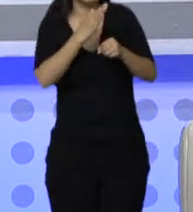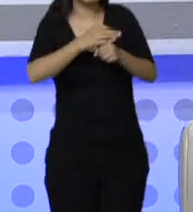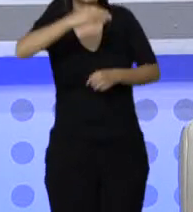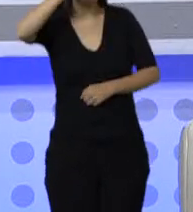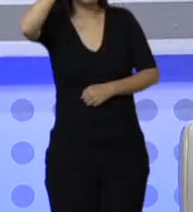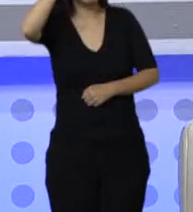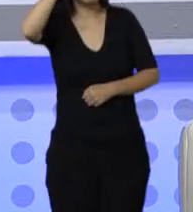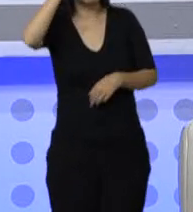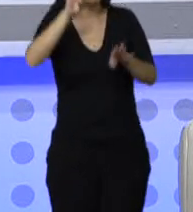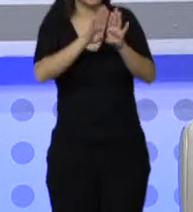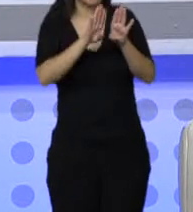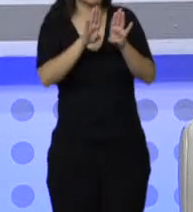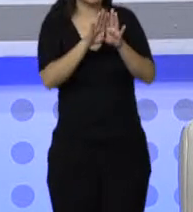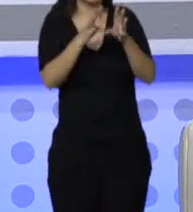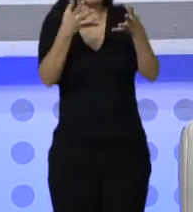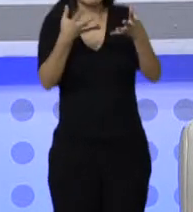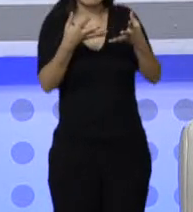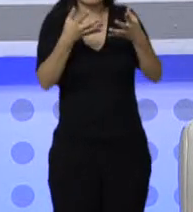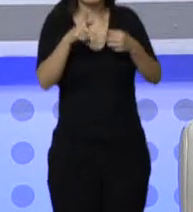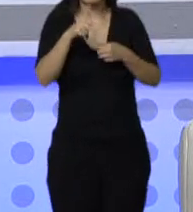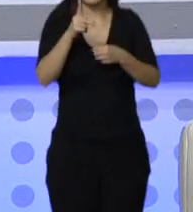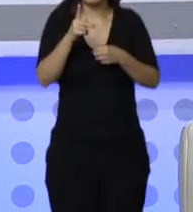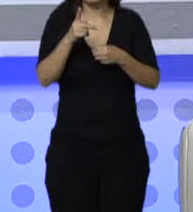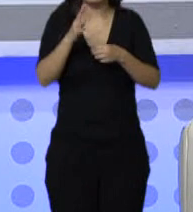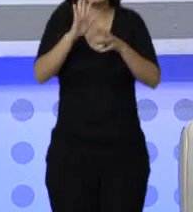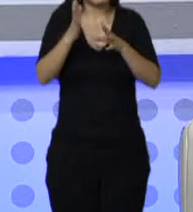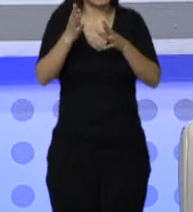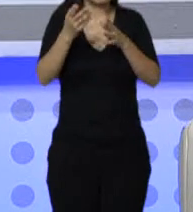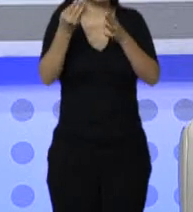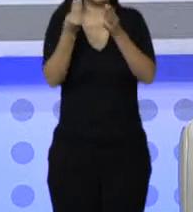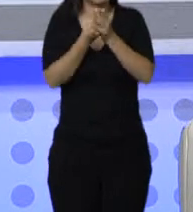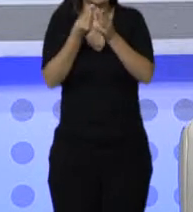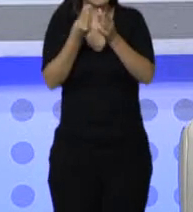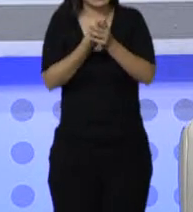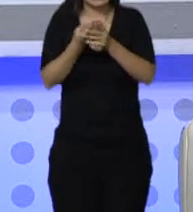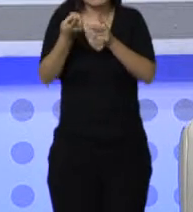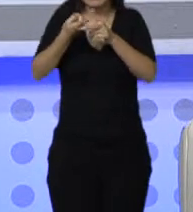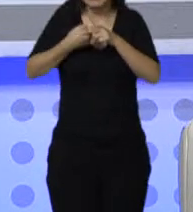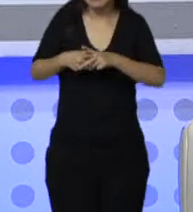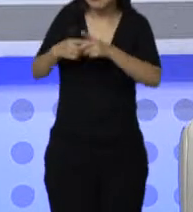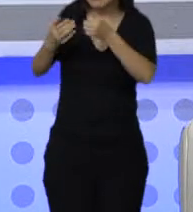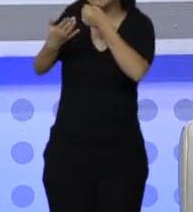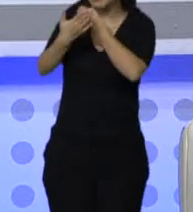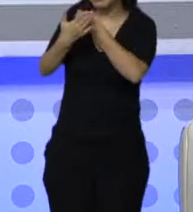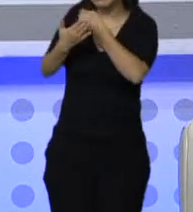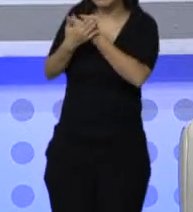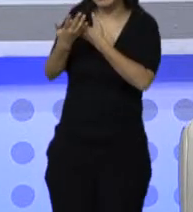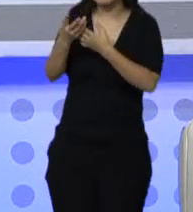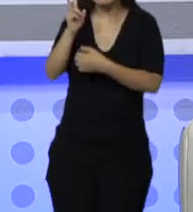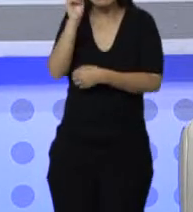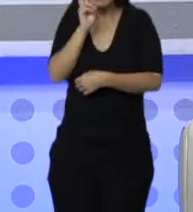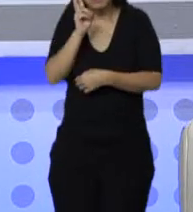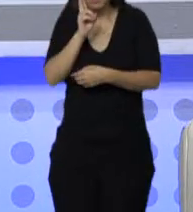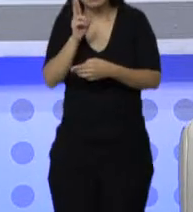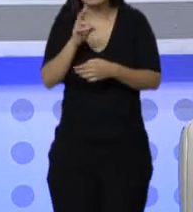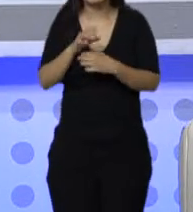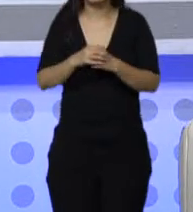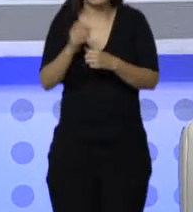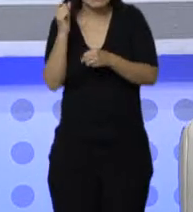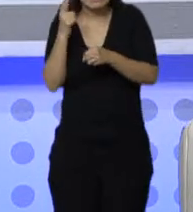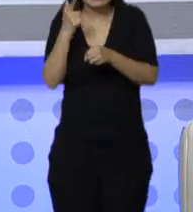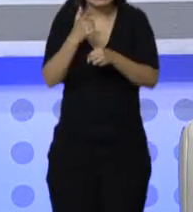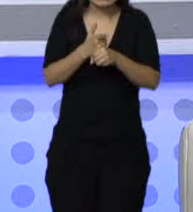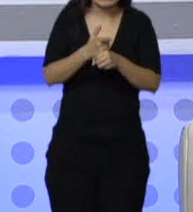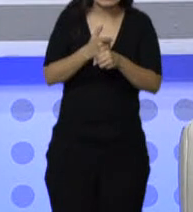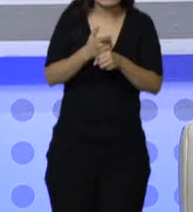pero mientras lo piensa no no va a arrancar el ciclo escolar y nos vamos a dar cuenta que van a saltar al